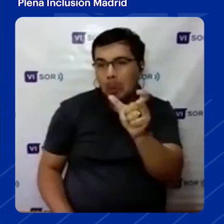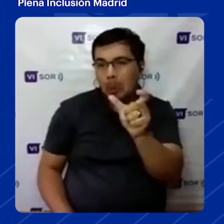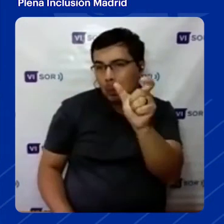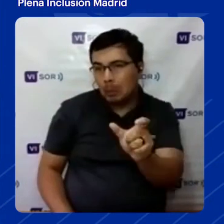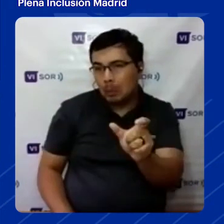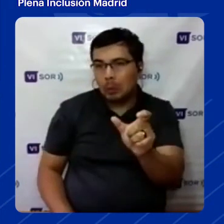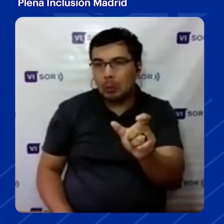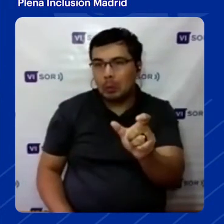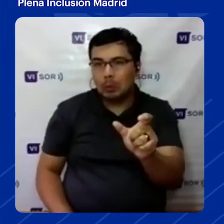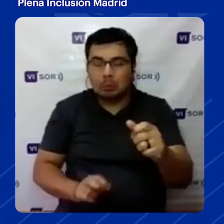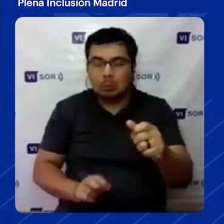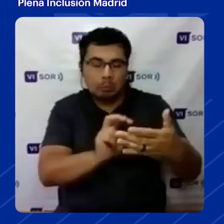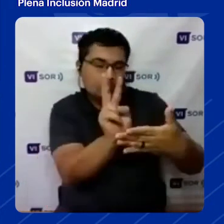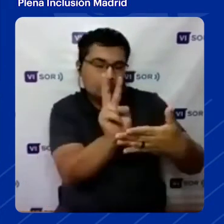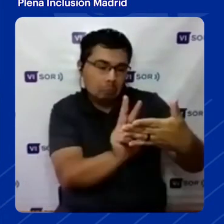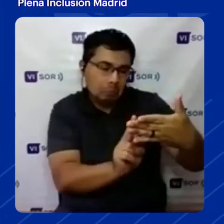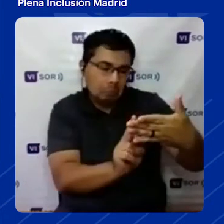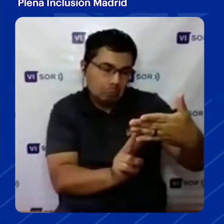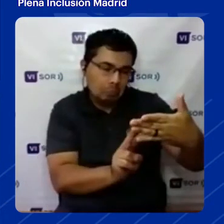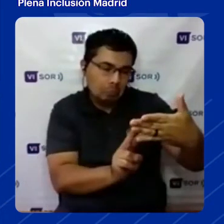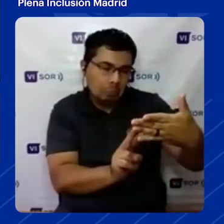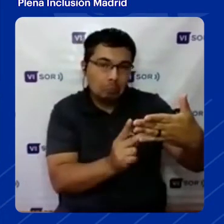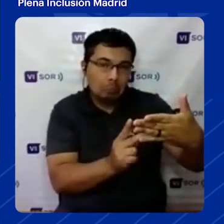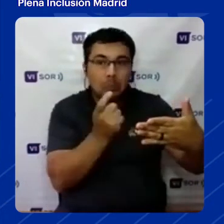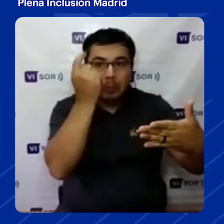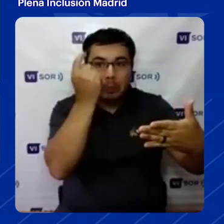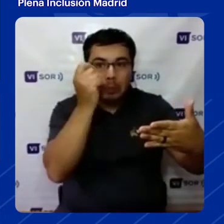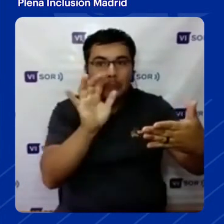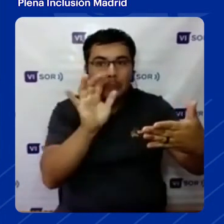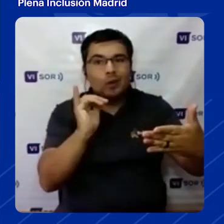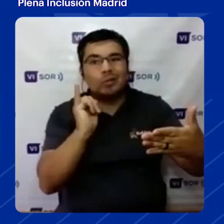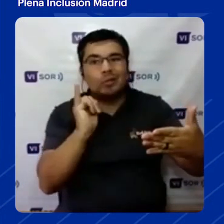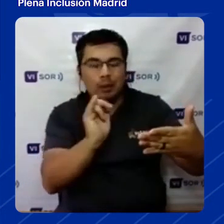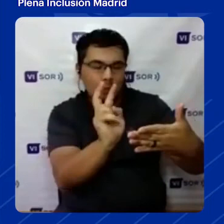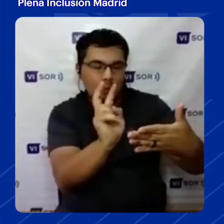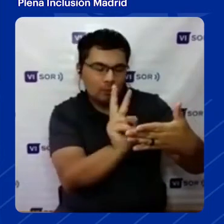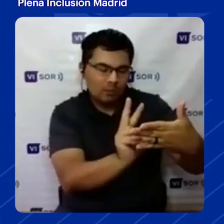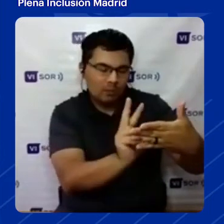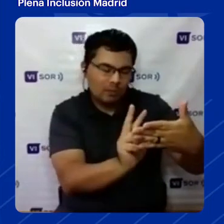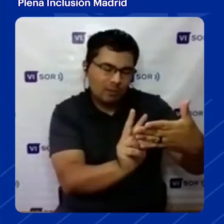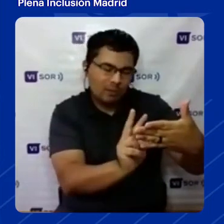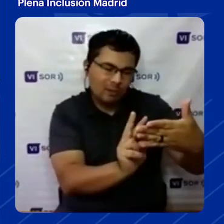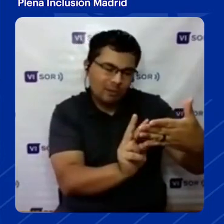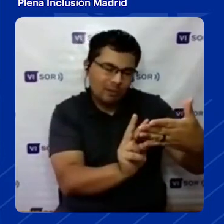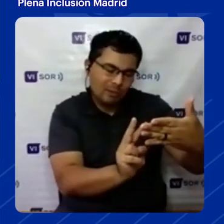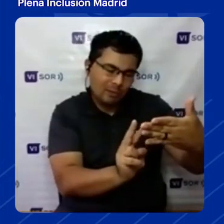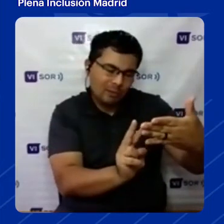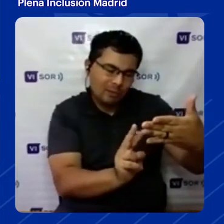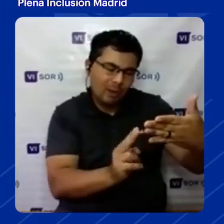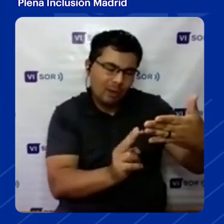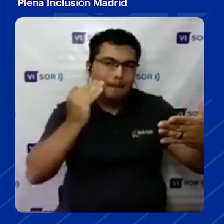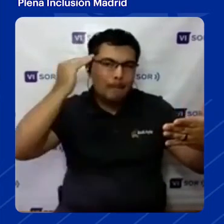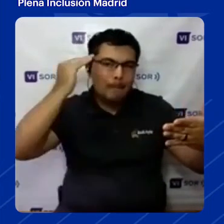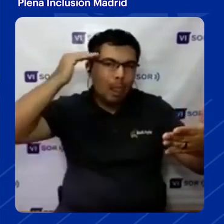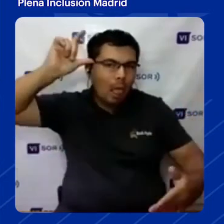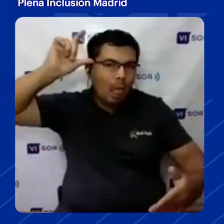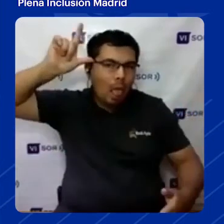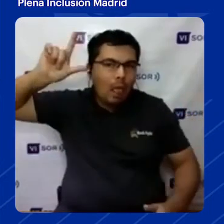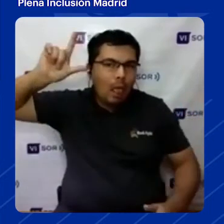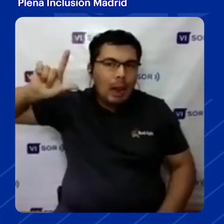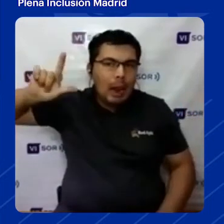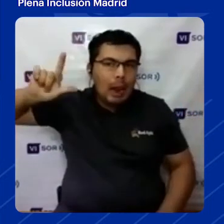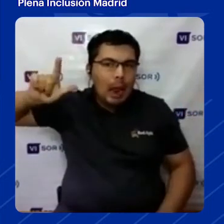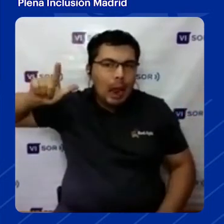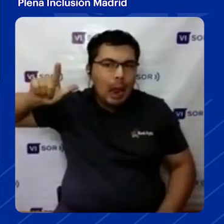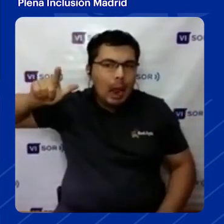lectora no pueda ser culta, pero sí le va a costar procesar esa información de manera inmediata. Y por eso hay que darla de